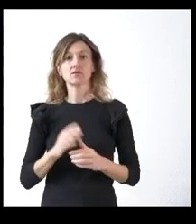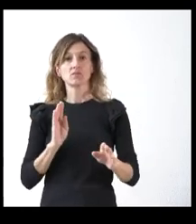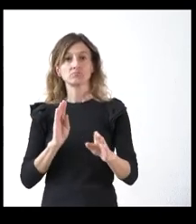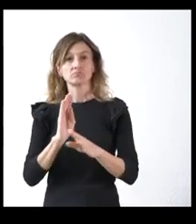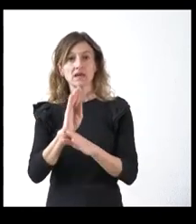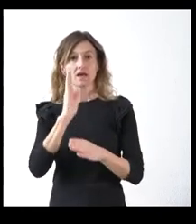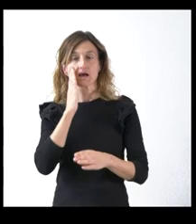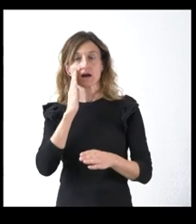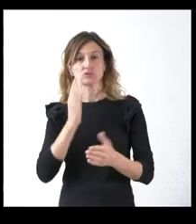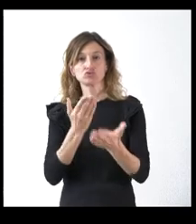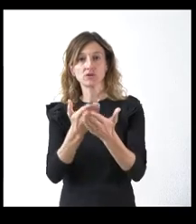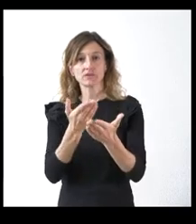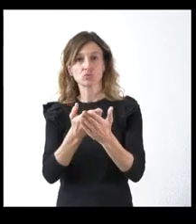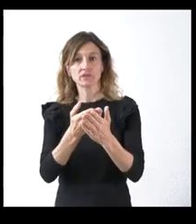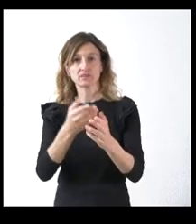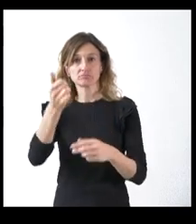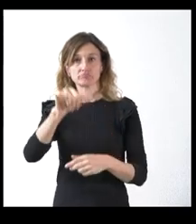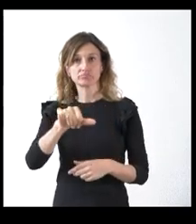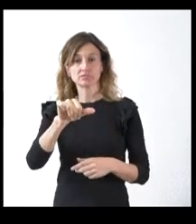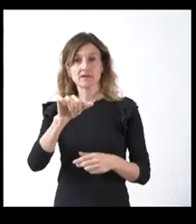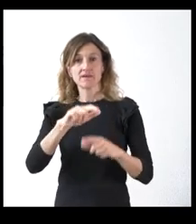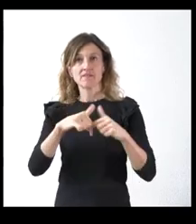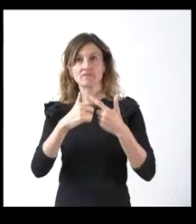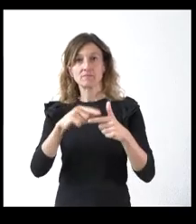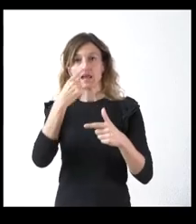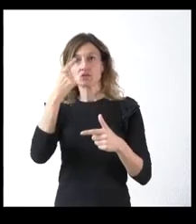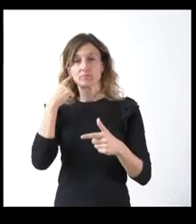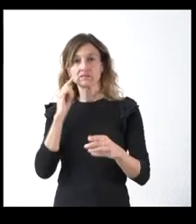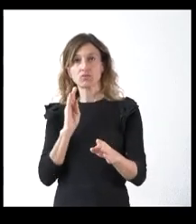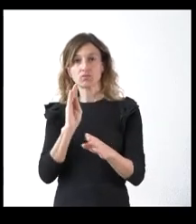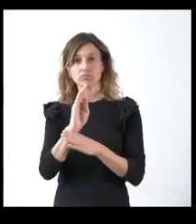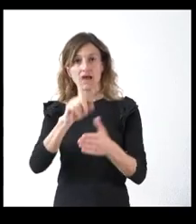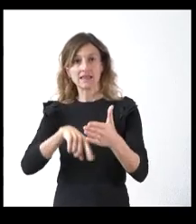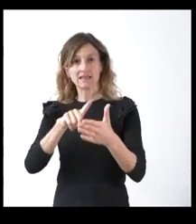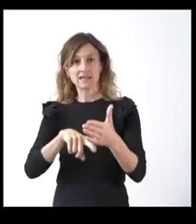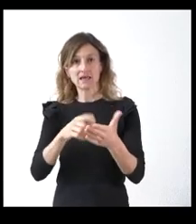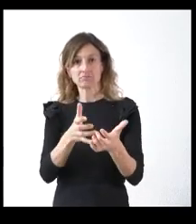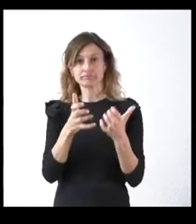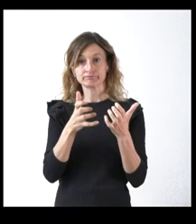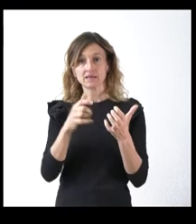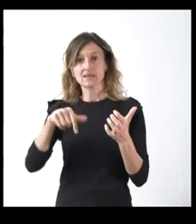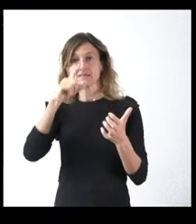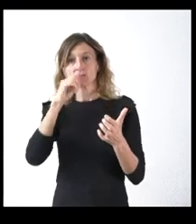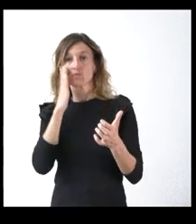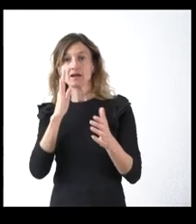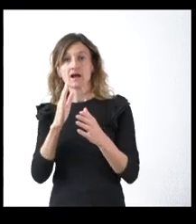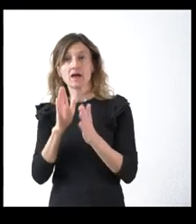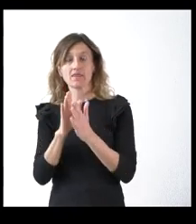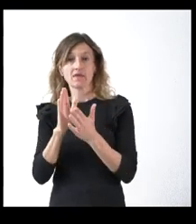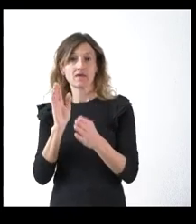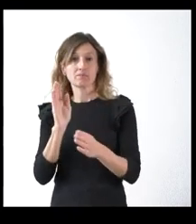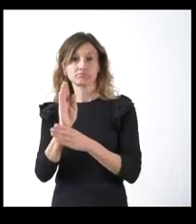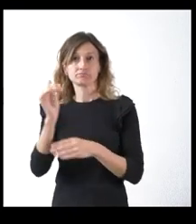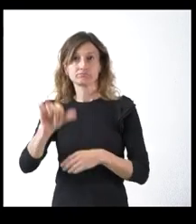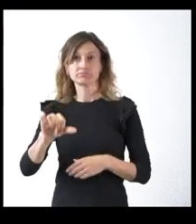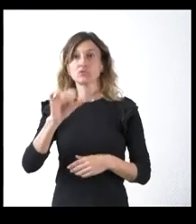solicitudes de aquellas familias que habían percibido el año pasado la ayuda de alquiler y aduciendo que es por un por